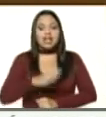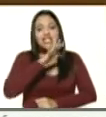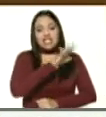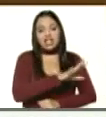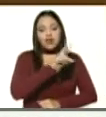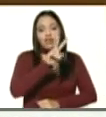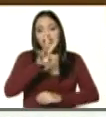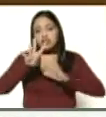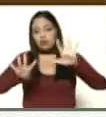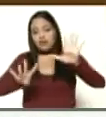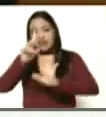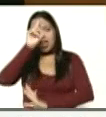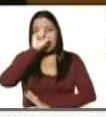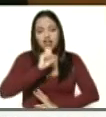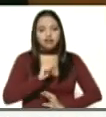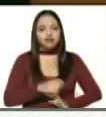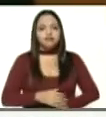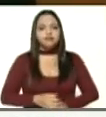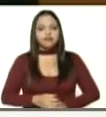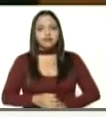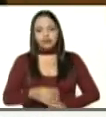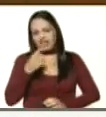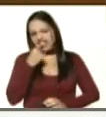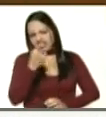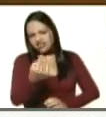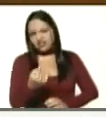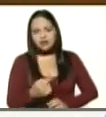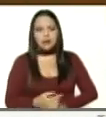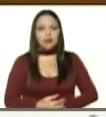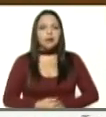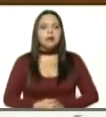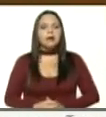529 años. Y decía yo, entre